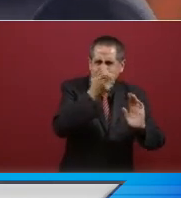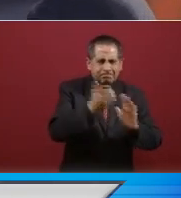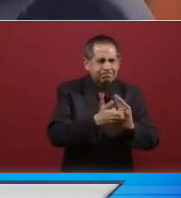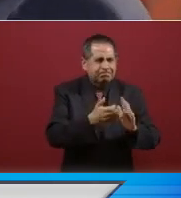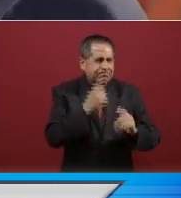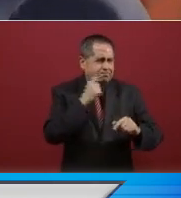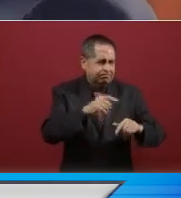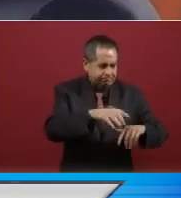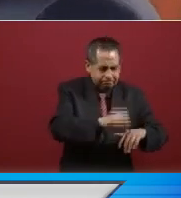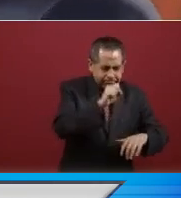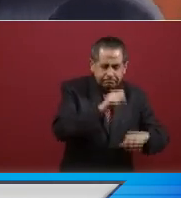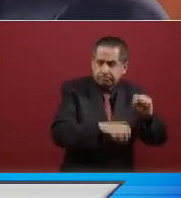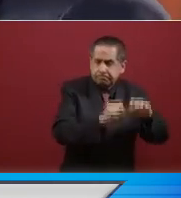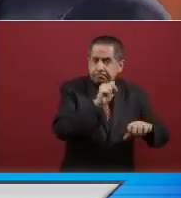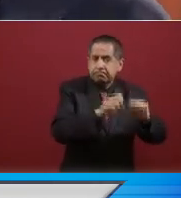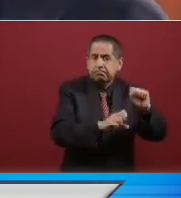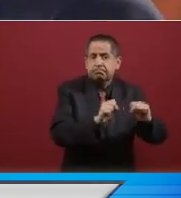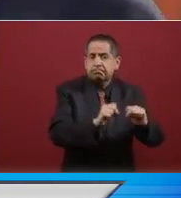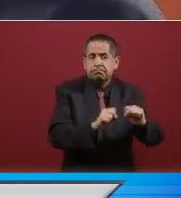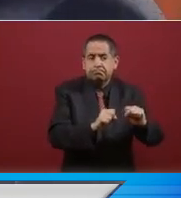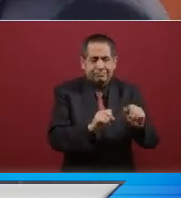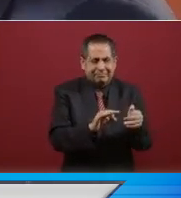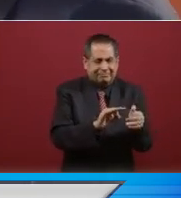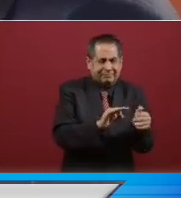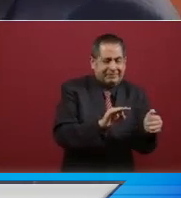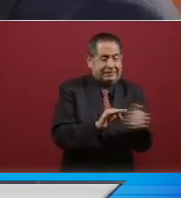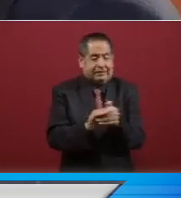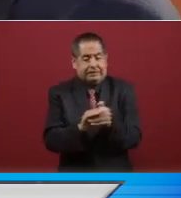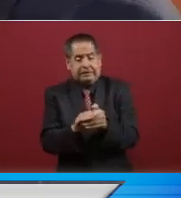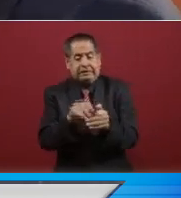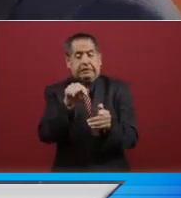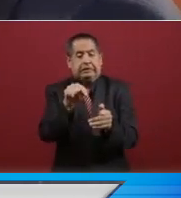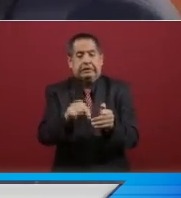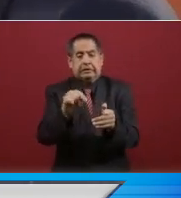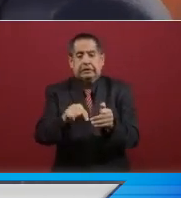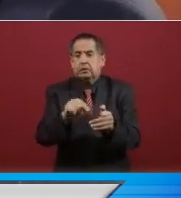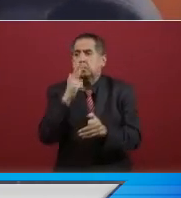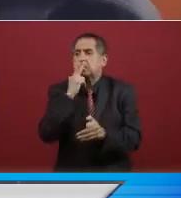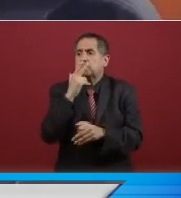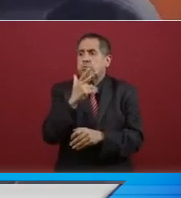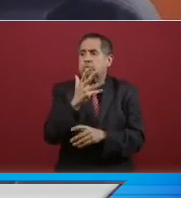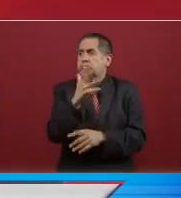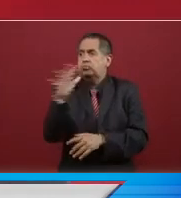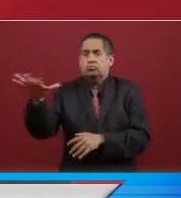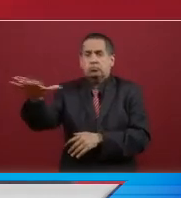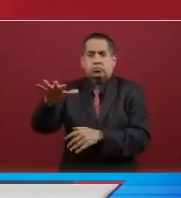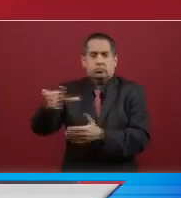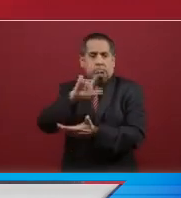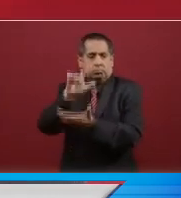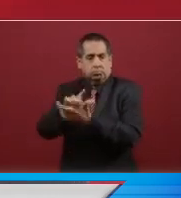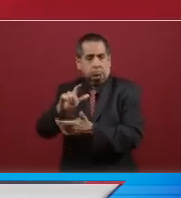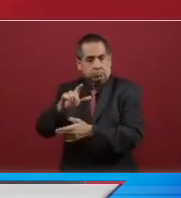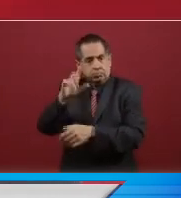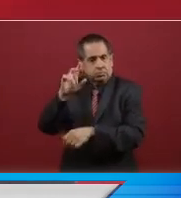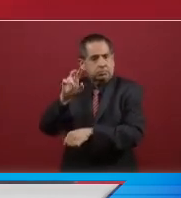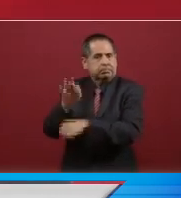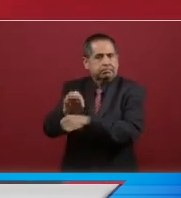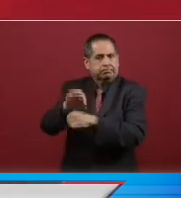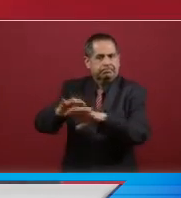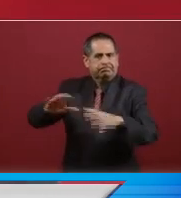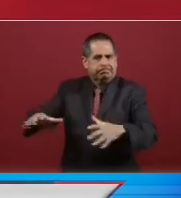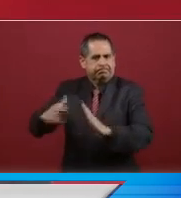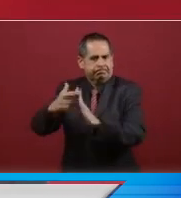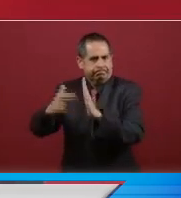recursos obtenidos se regresaran a las comunidades. Sin embargo, por la corrupción no llegaba ese dinero. Ahora con este gobierno los recursos serán